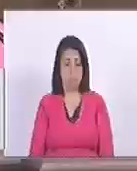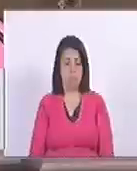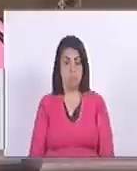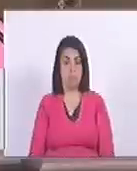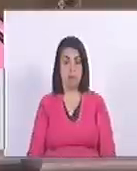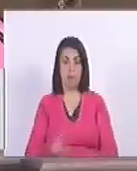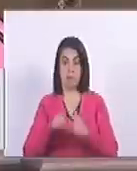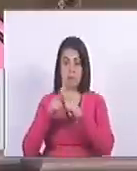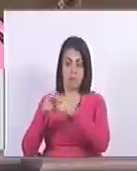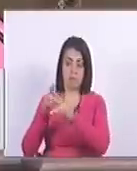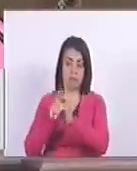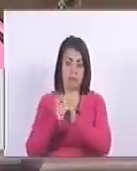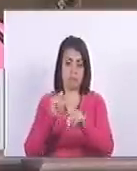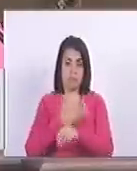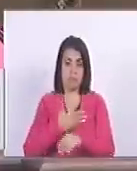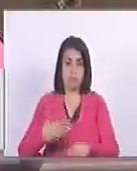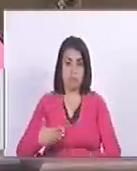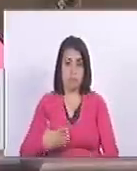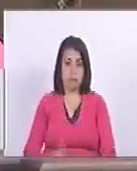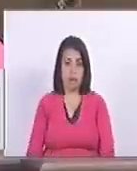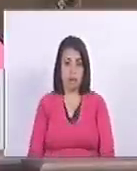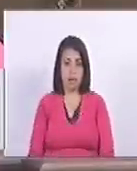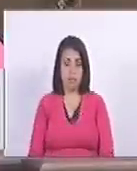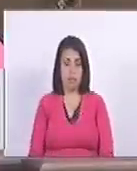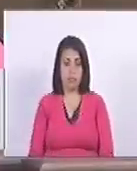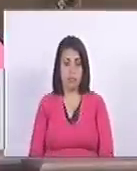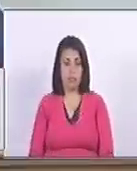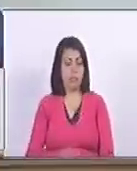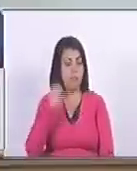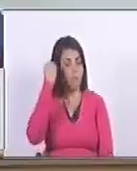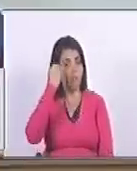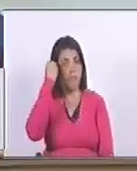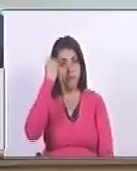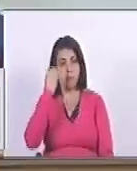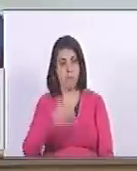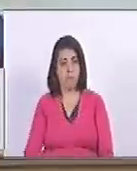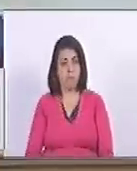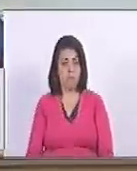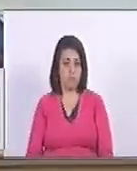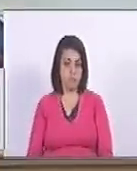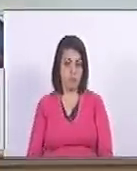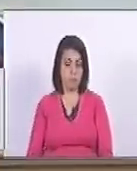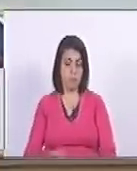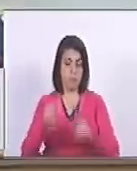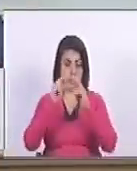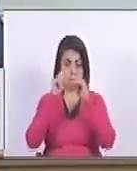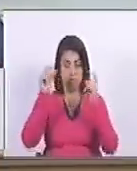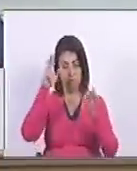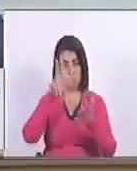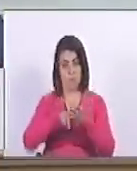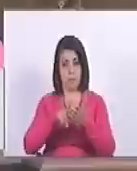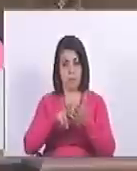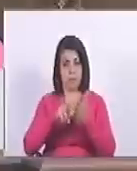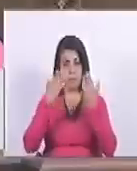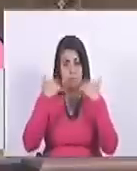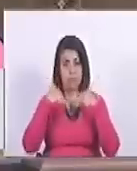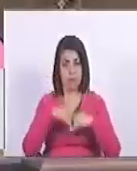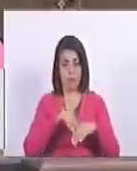Recaudos acreditados. Esto, señor presidente. En consideración, el epígrafe. Aprobado.